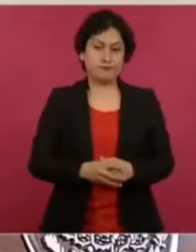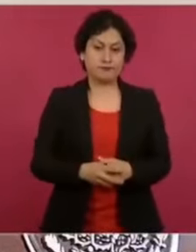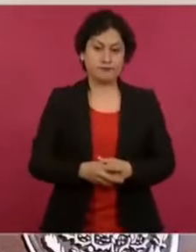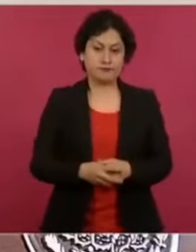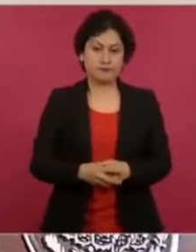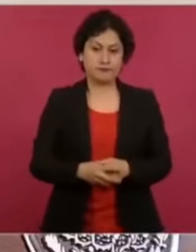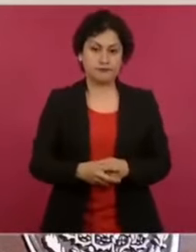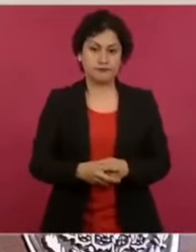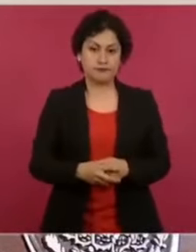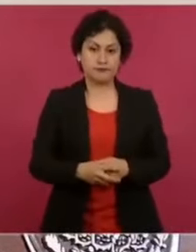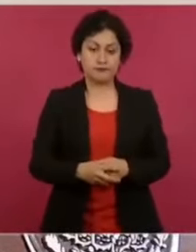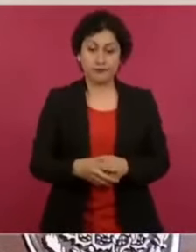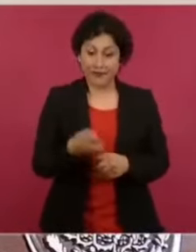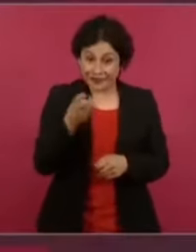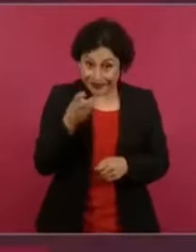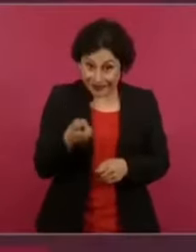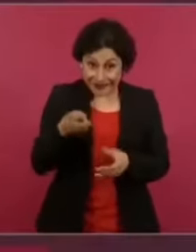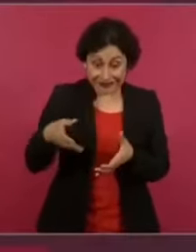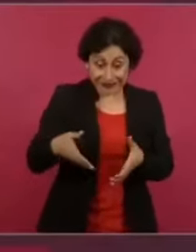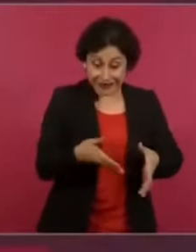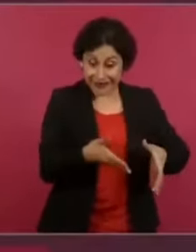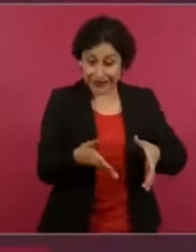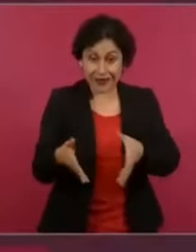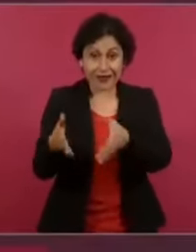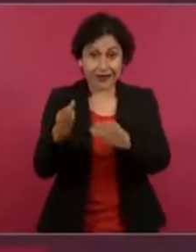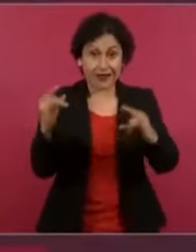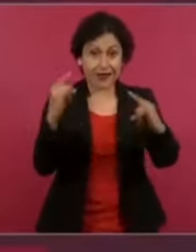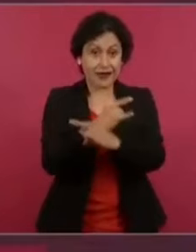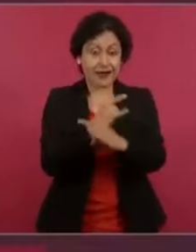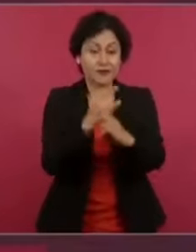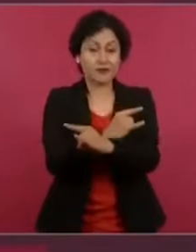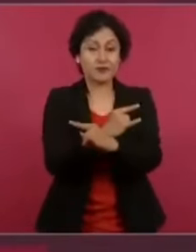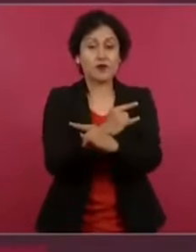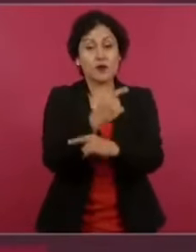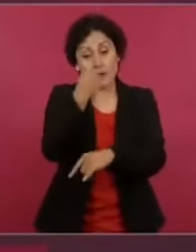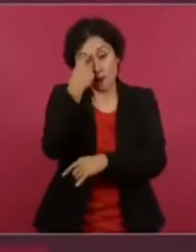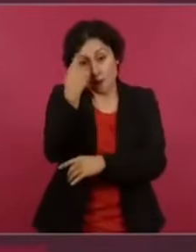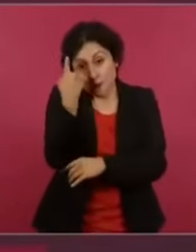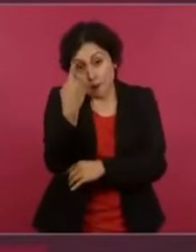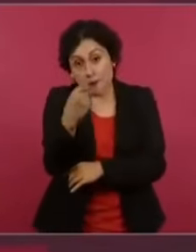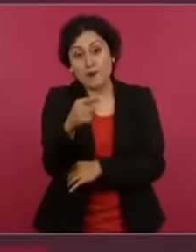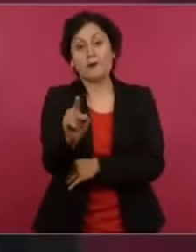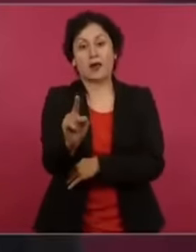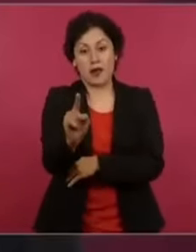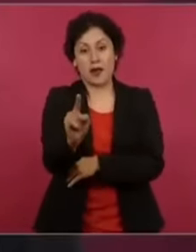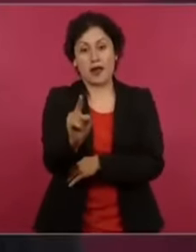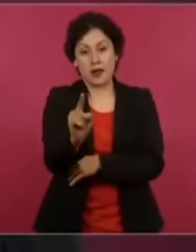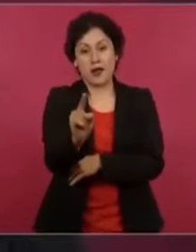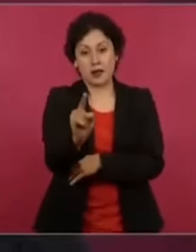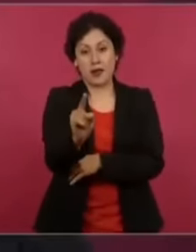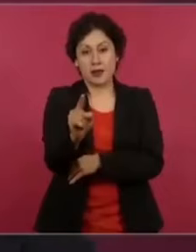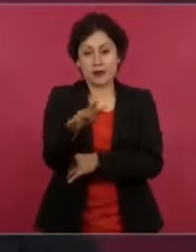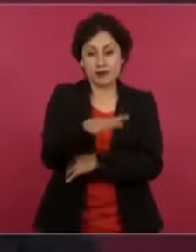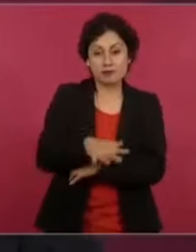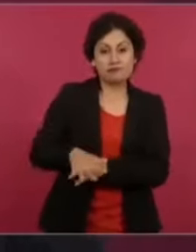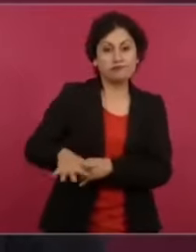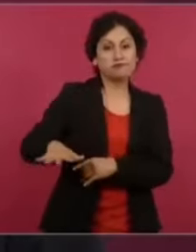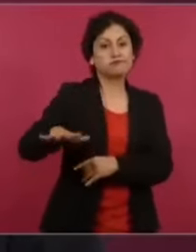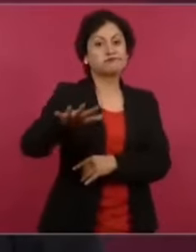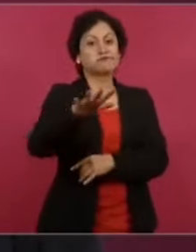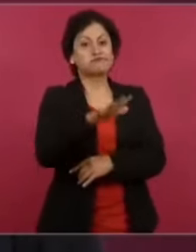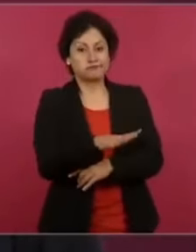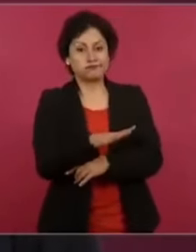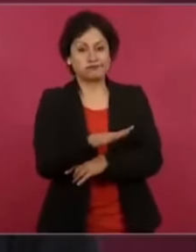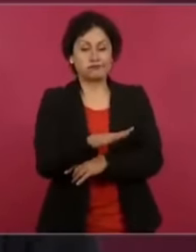fue el camino para que este le demos contexto y colorido